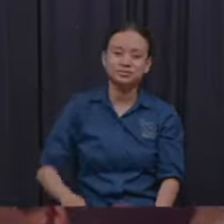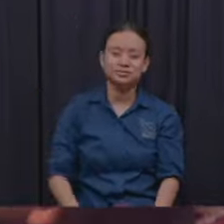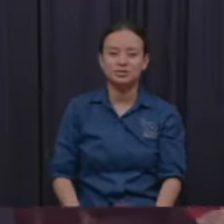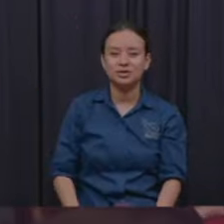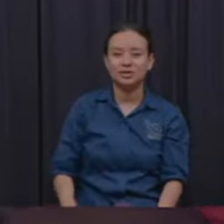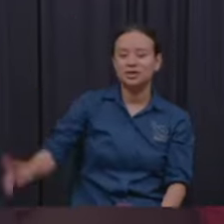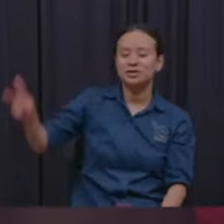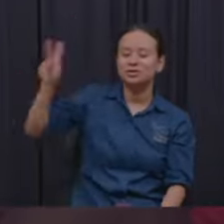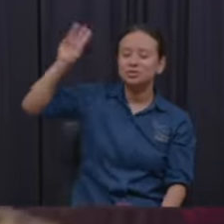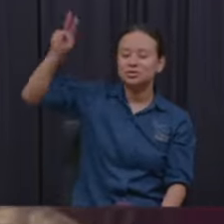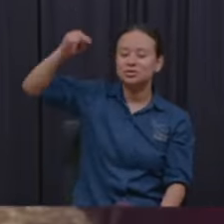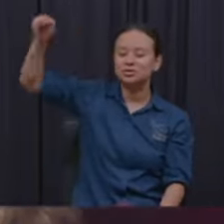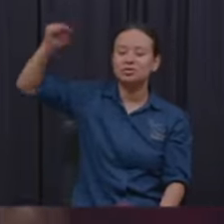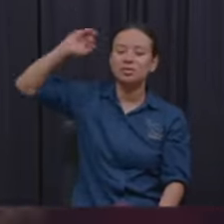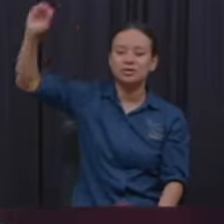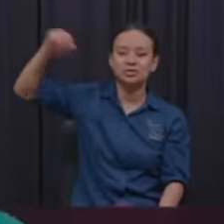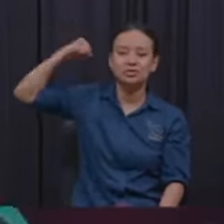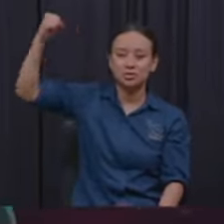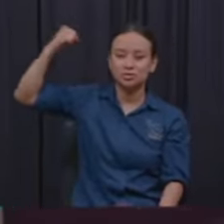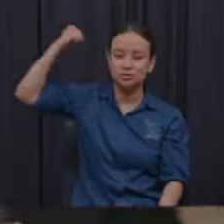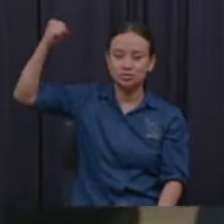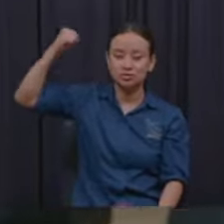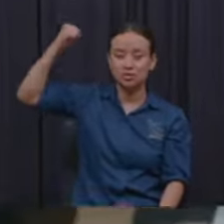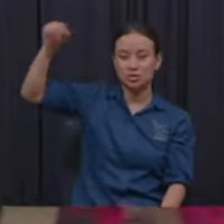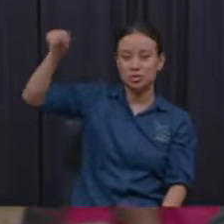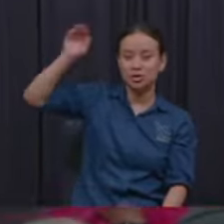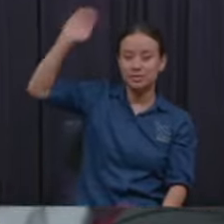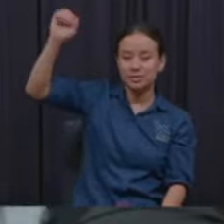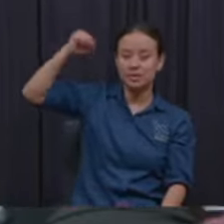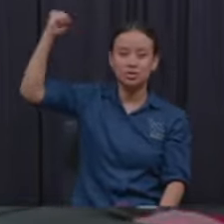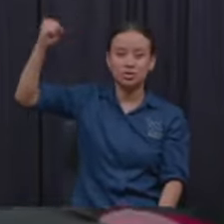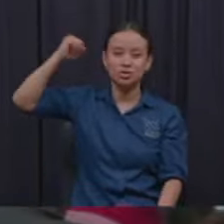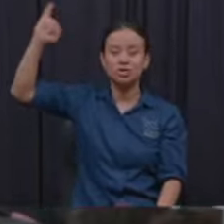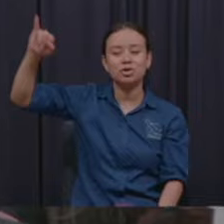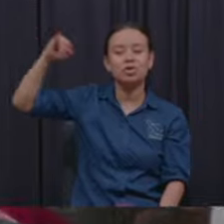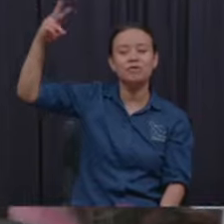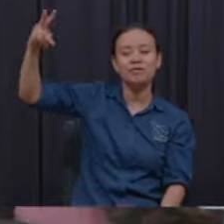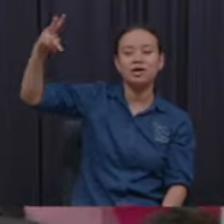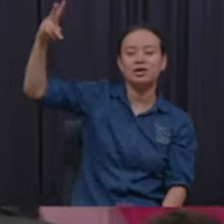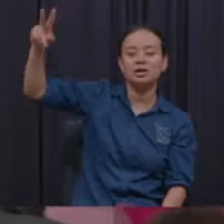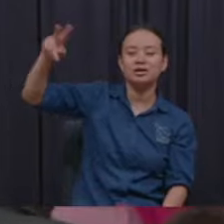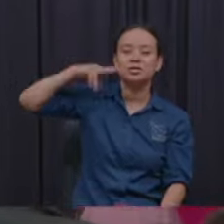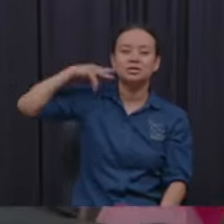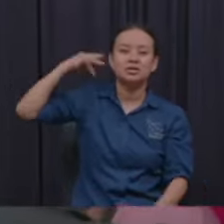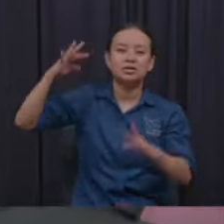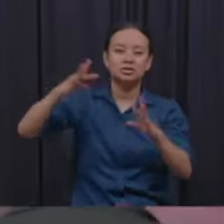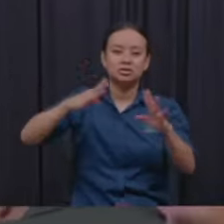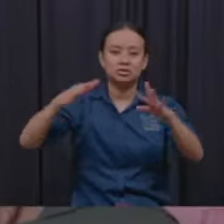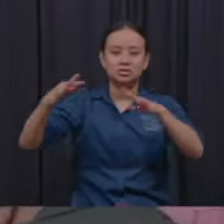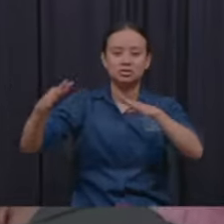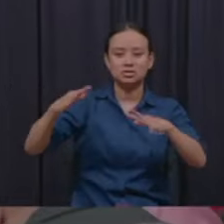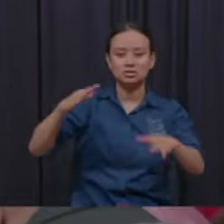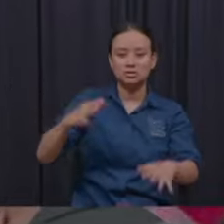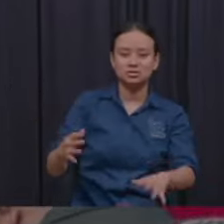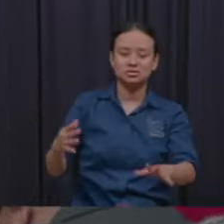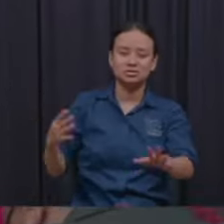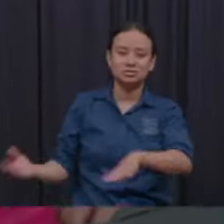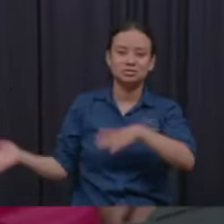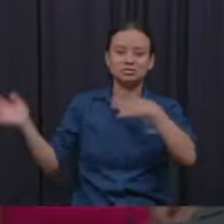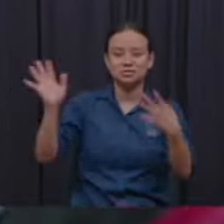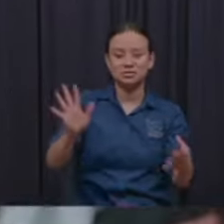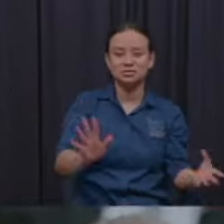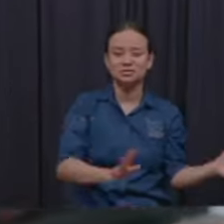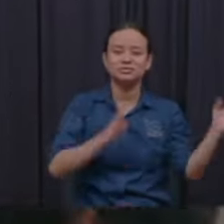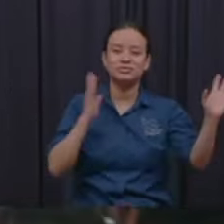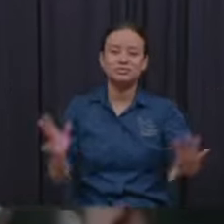Le llaman guerrero, le llaman guerrero, le llaman guerrero, Jehová de los ejércitos.